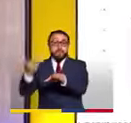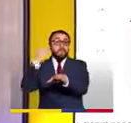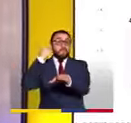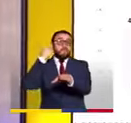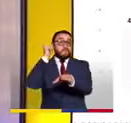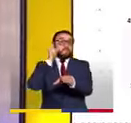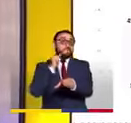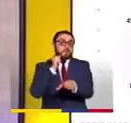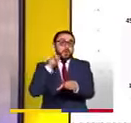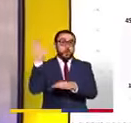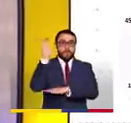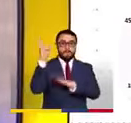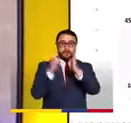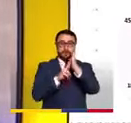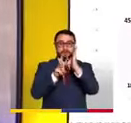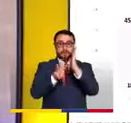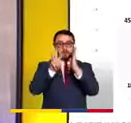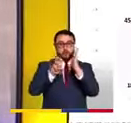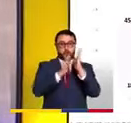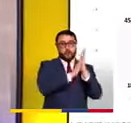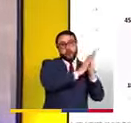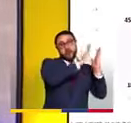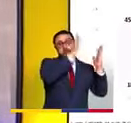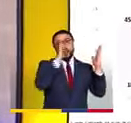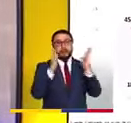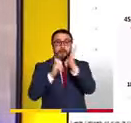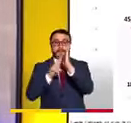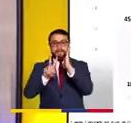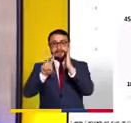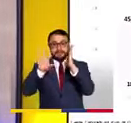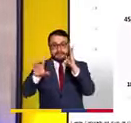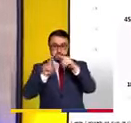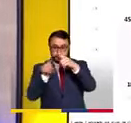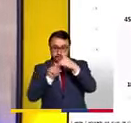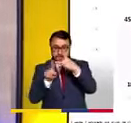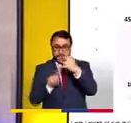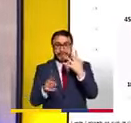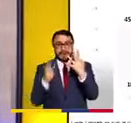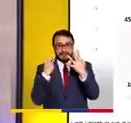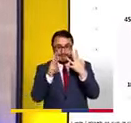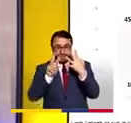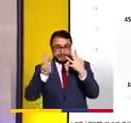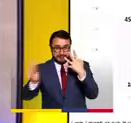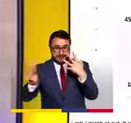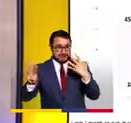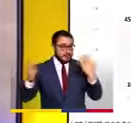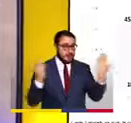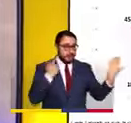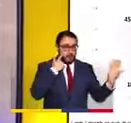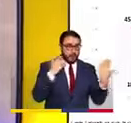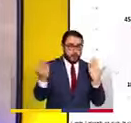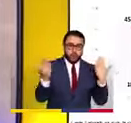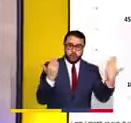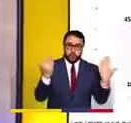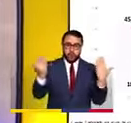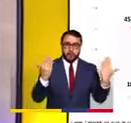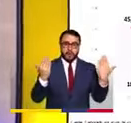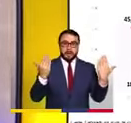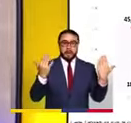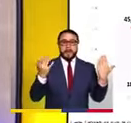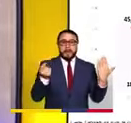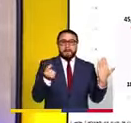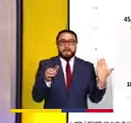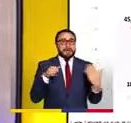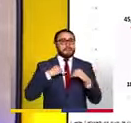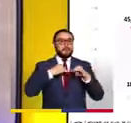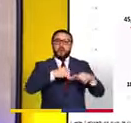Colombia 2018 al 2025, semana 33. Y acaso ya casi tengo el mismo periodo